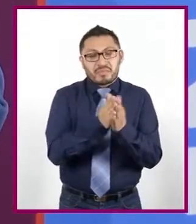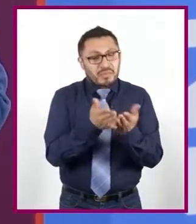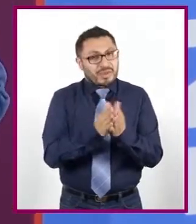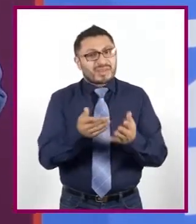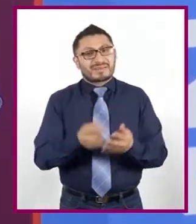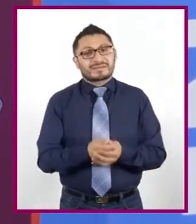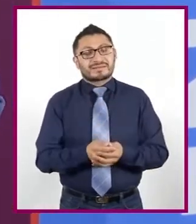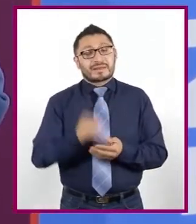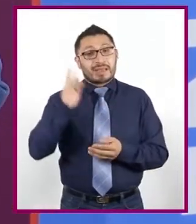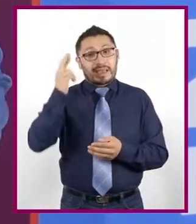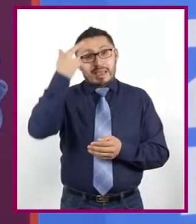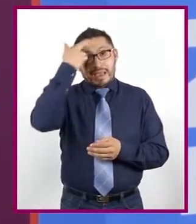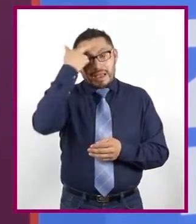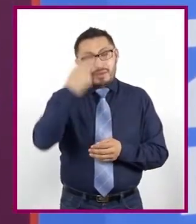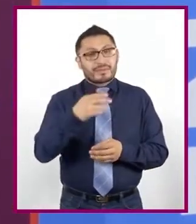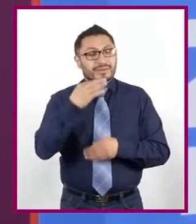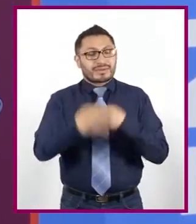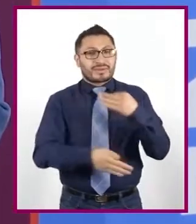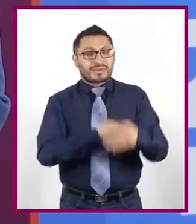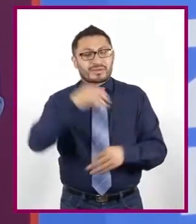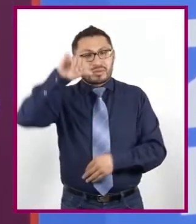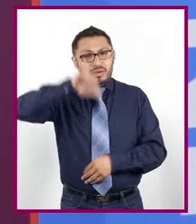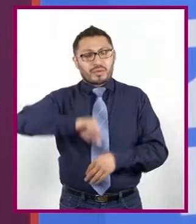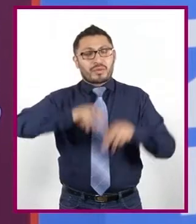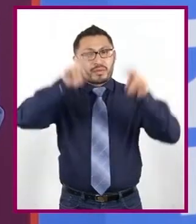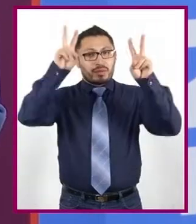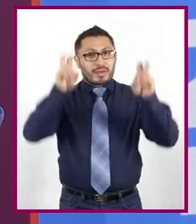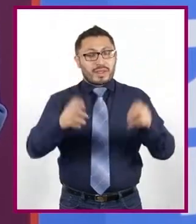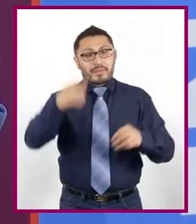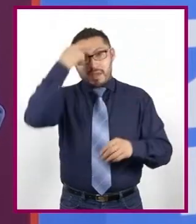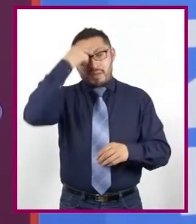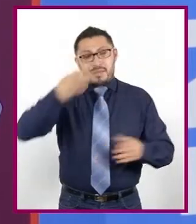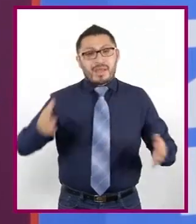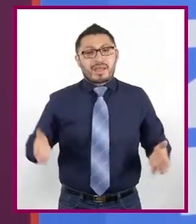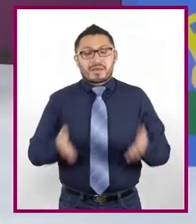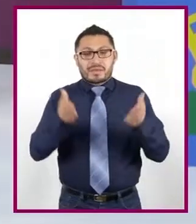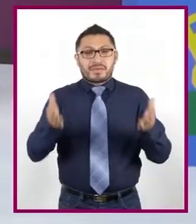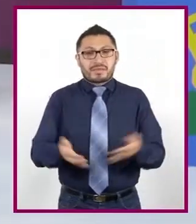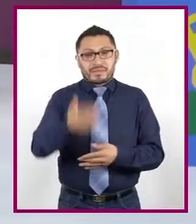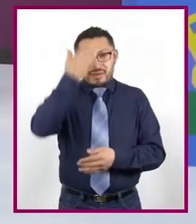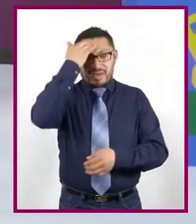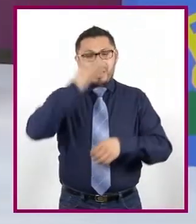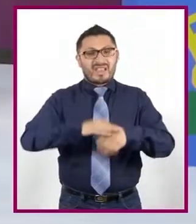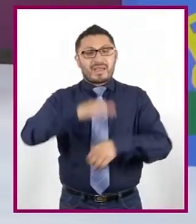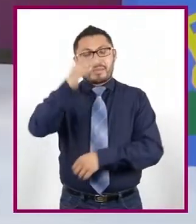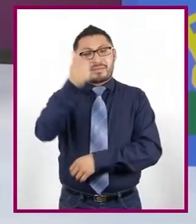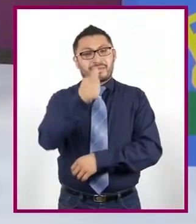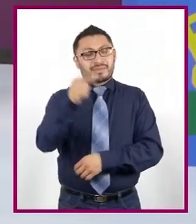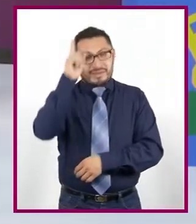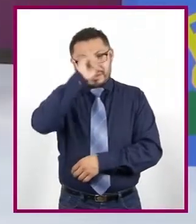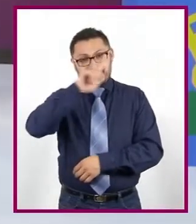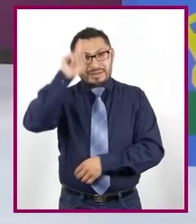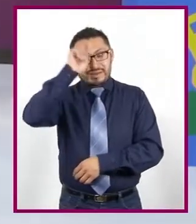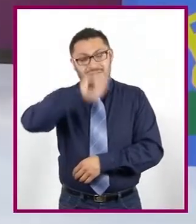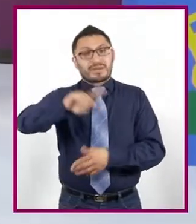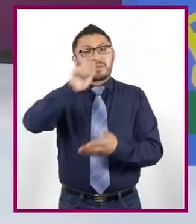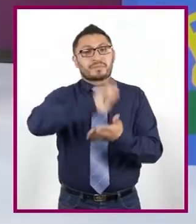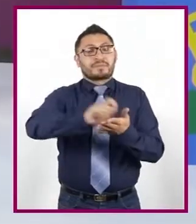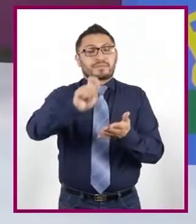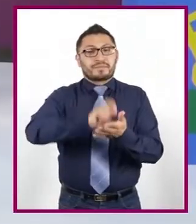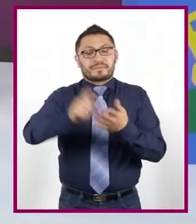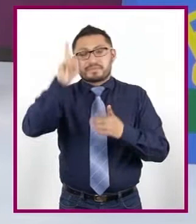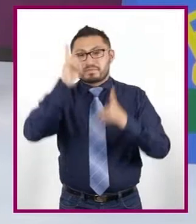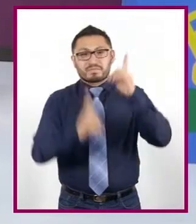texto. Recuerden que todo lo que vean hoy es para reforzar su conocimiento. Así que les recomiendo llevar un registro de